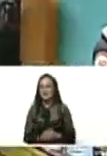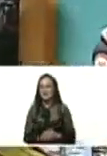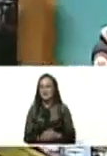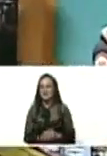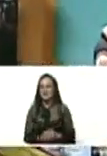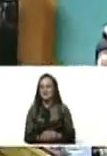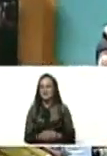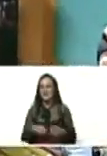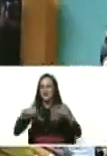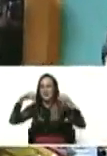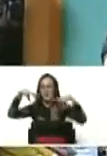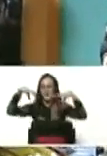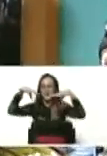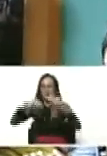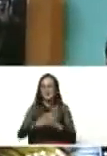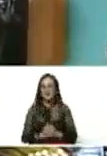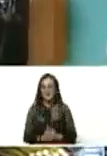¡Hágase la luz!